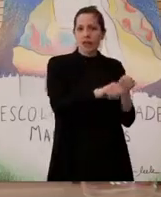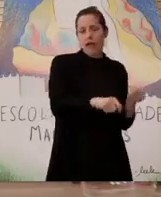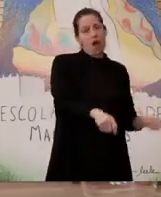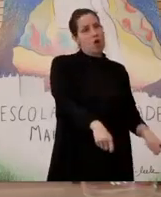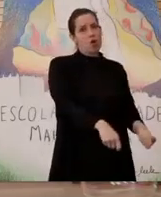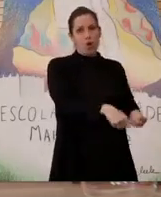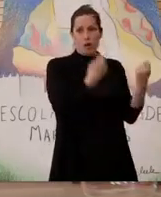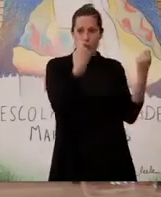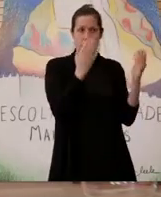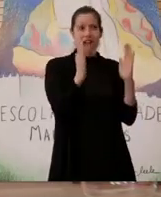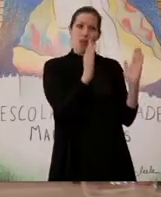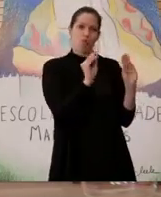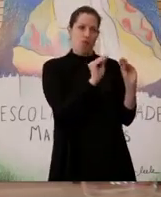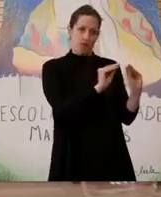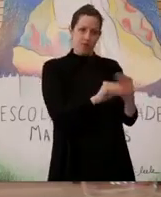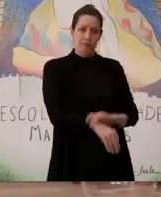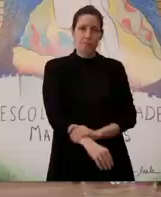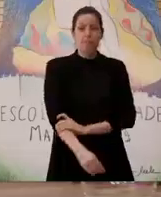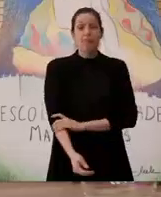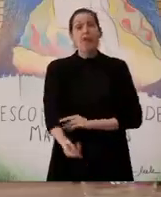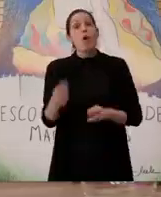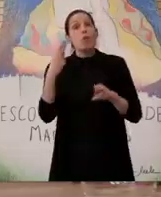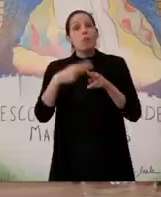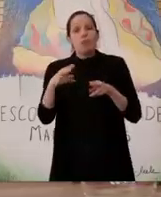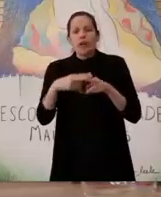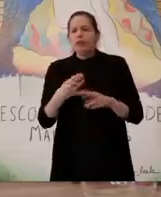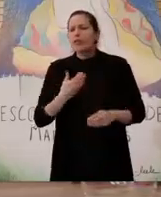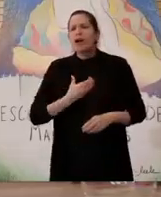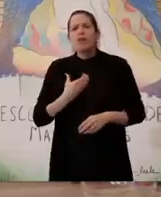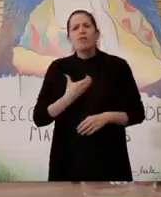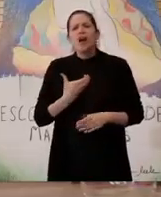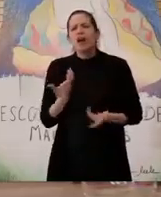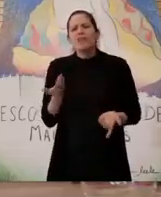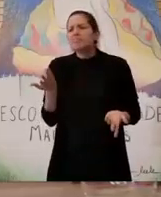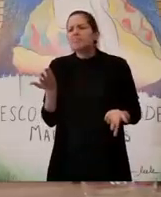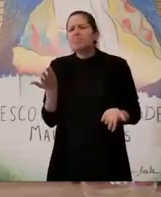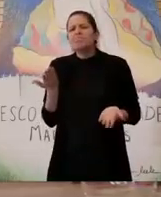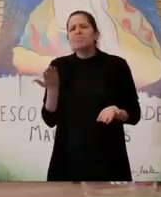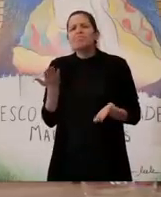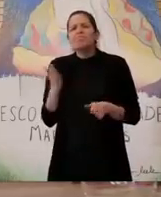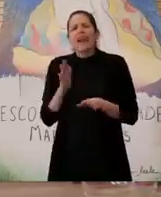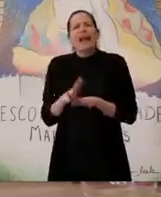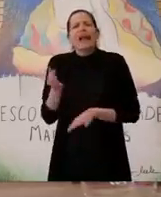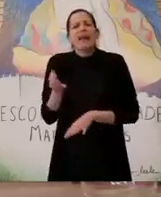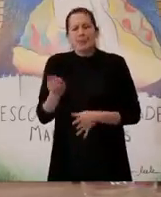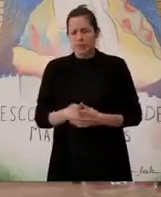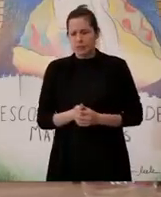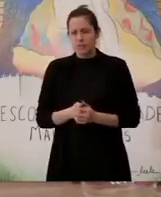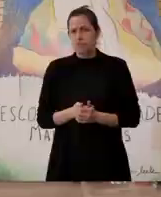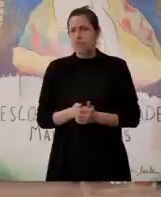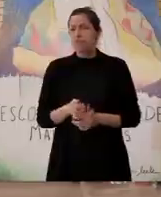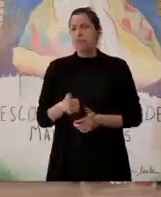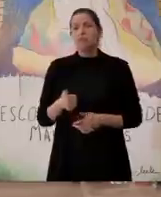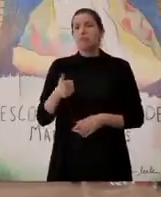qué ocurre que política local Bueno pues cada política local ocurre muchas cosas como se hace dicho Aquí hubo a repetir o poder excusa